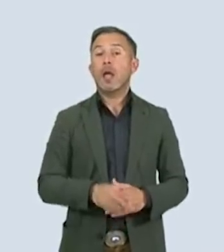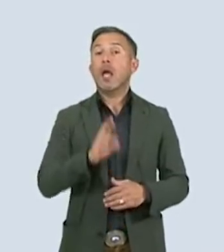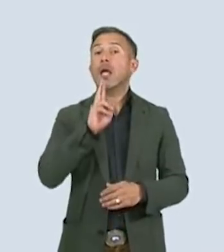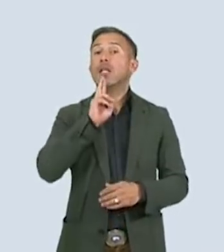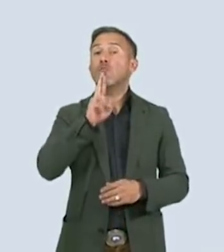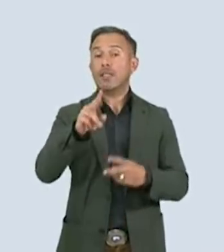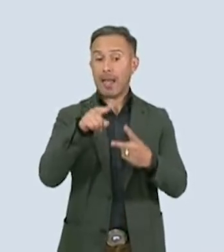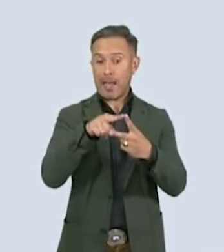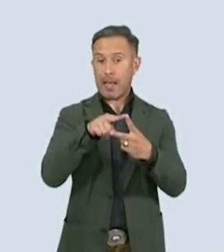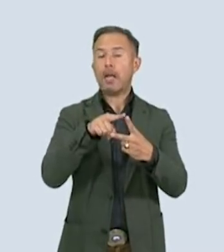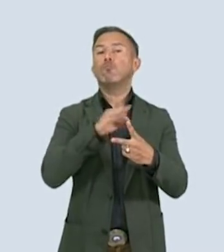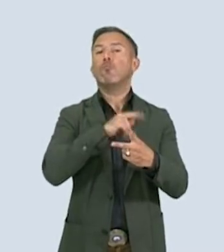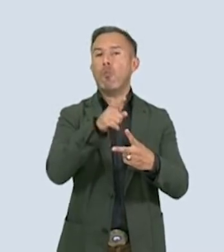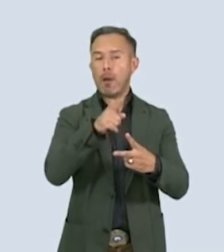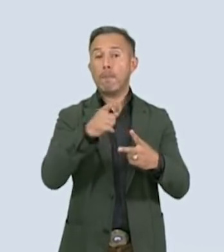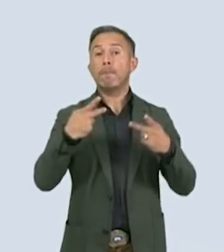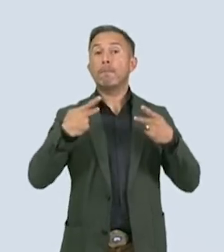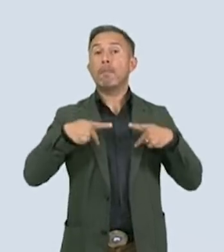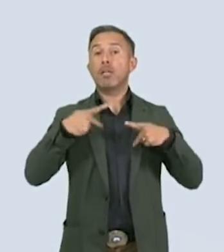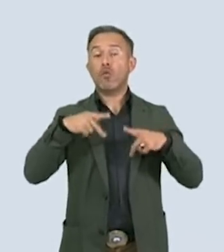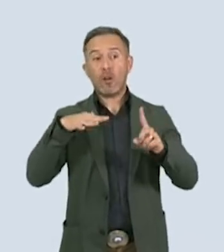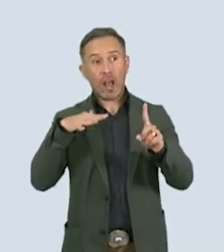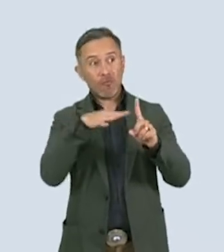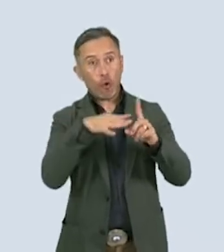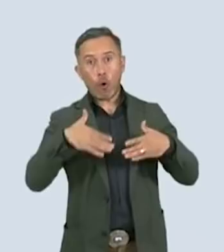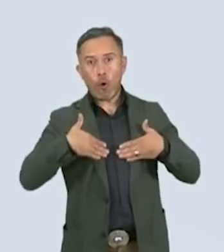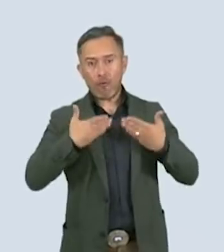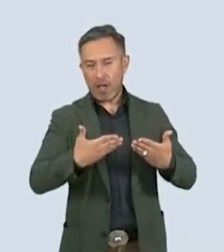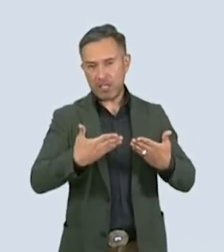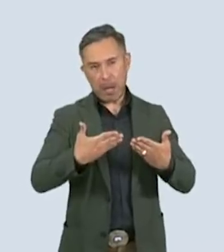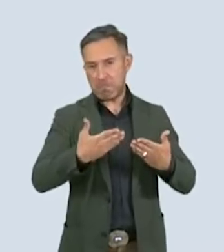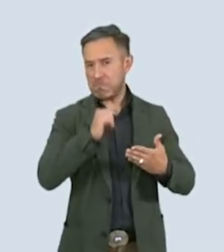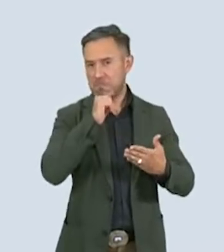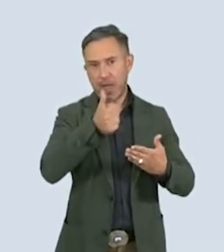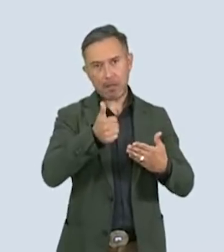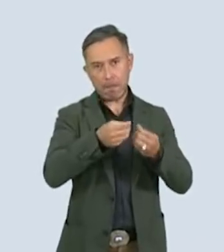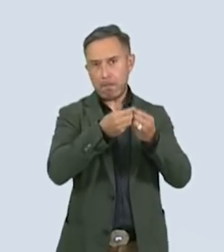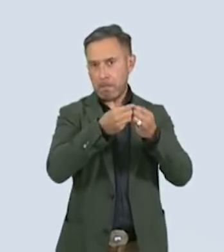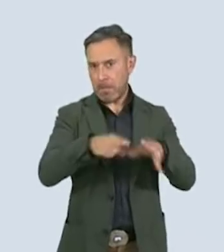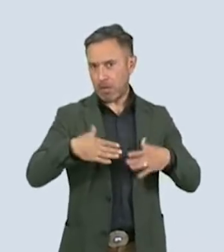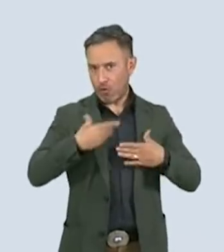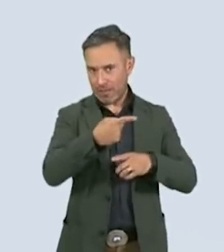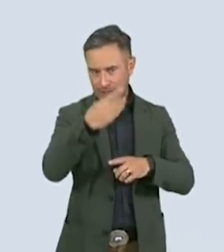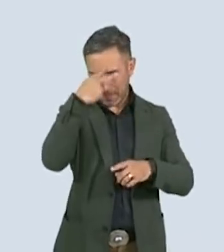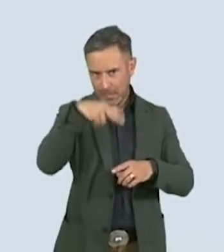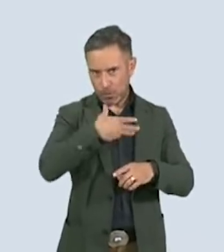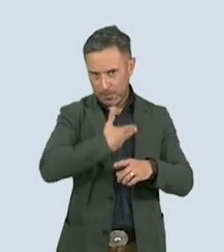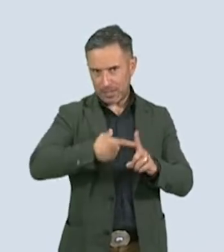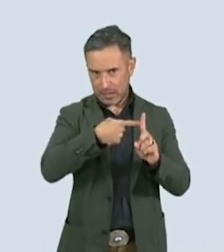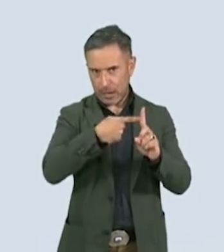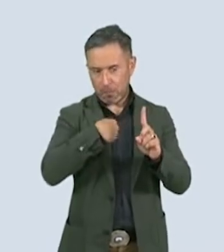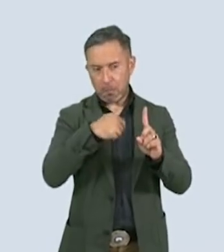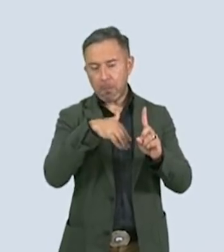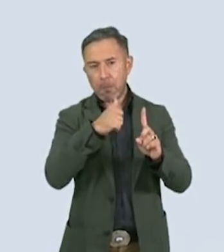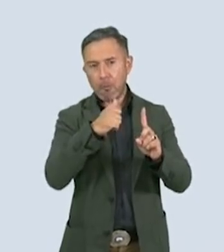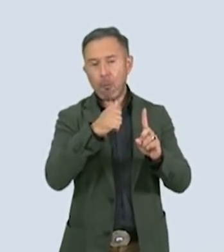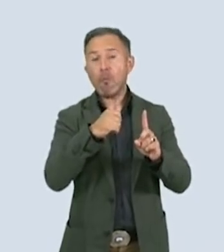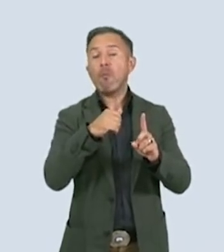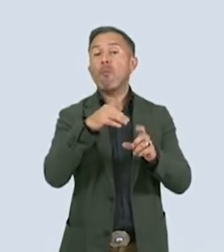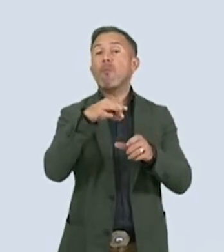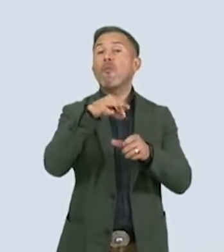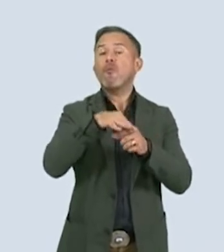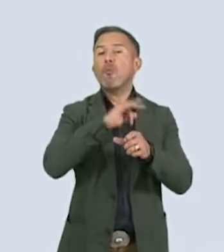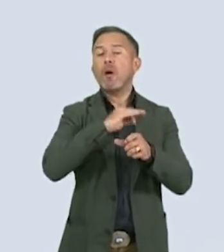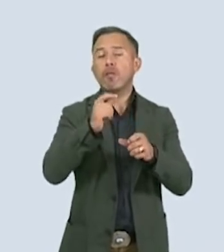revoque el mandato por pérdida de la confianza al presidente de la república la participación la votación se estima en